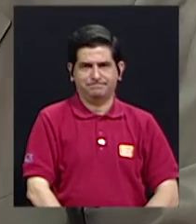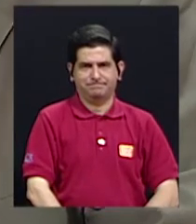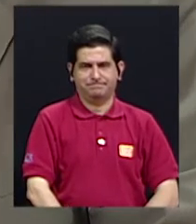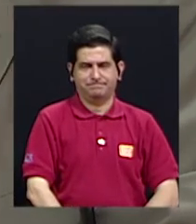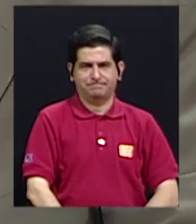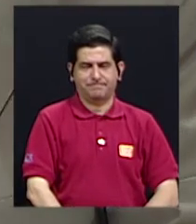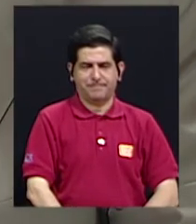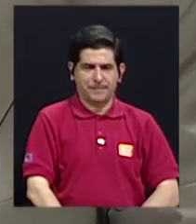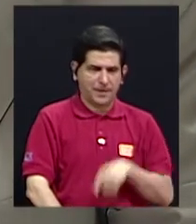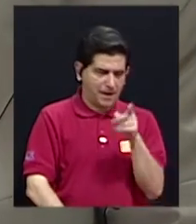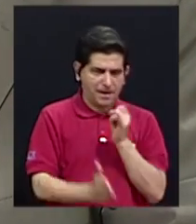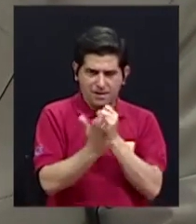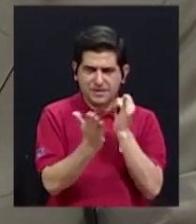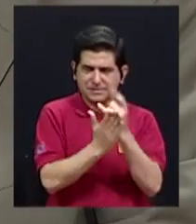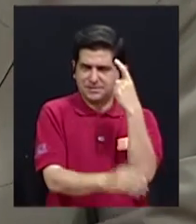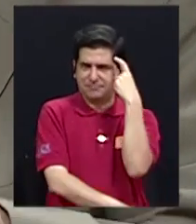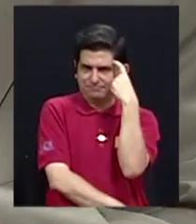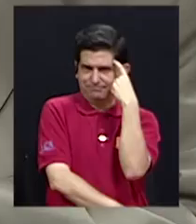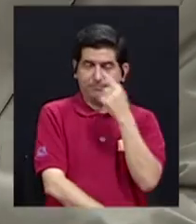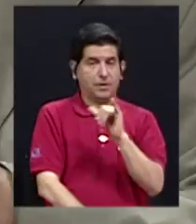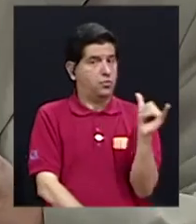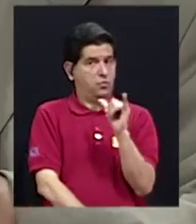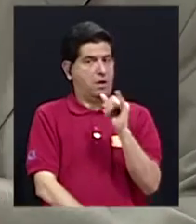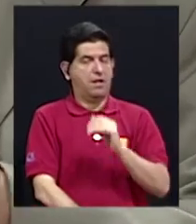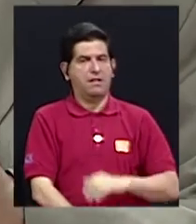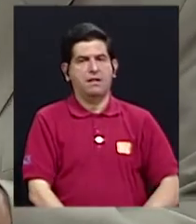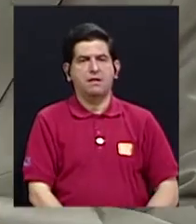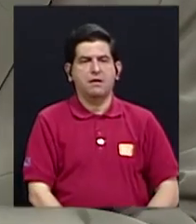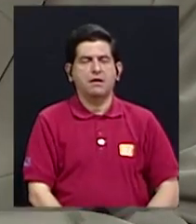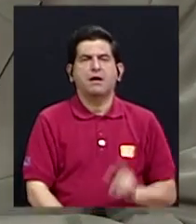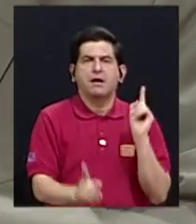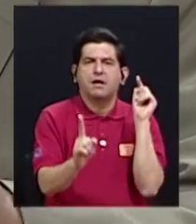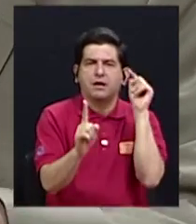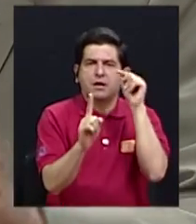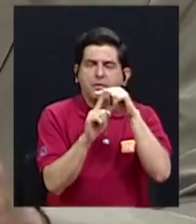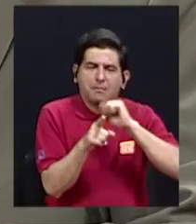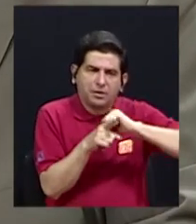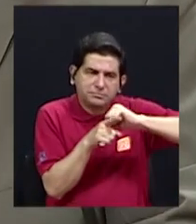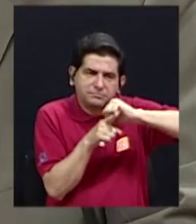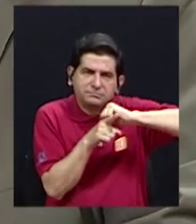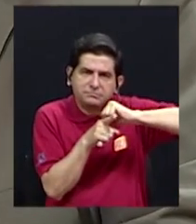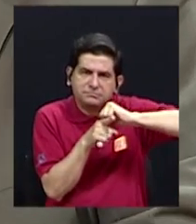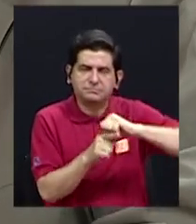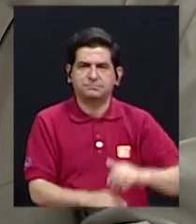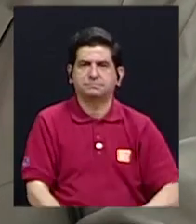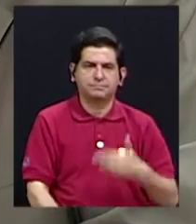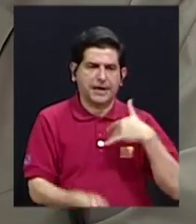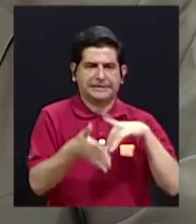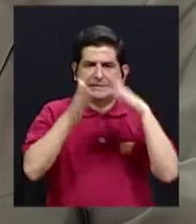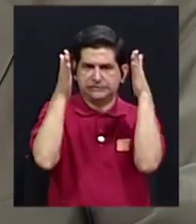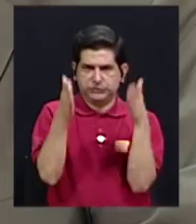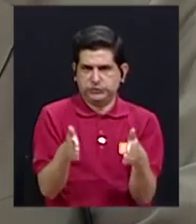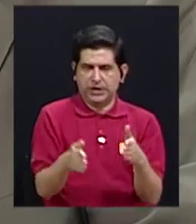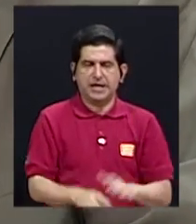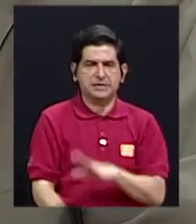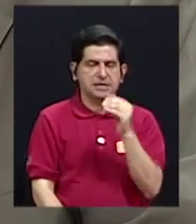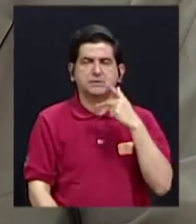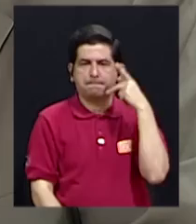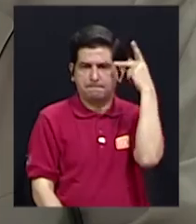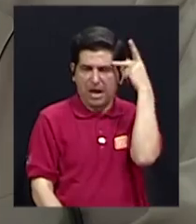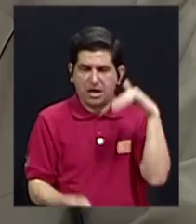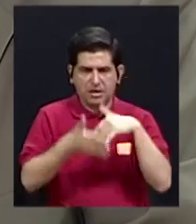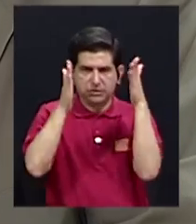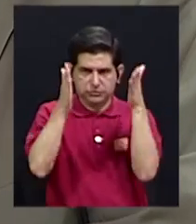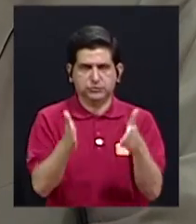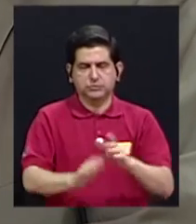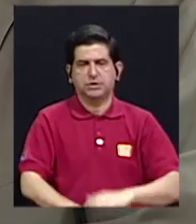a la luz de esta investigación y también de los fines prácticos de los estudiantes y de los padres de los